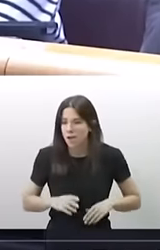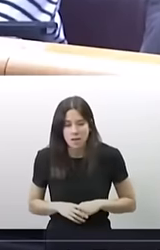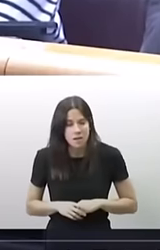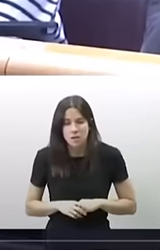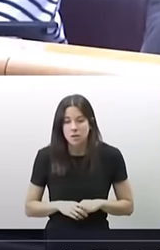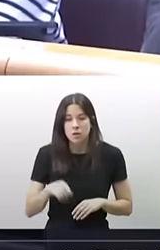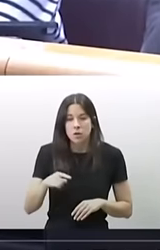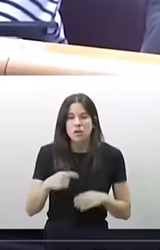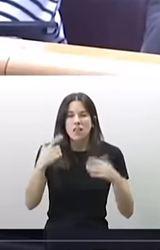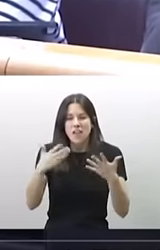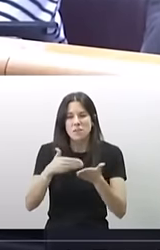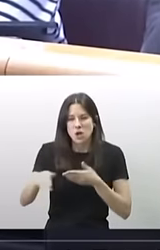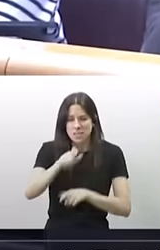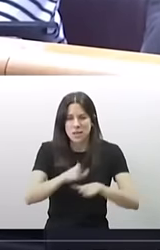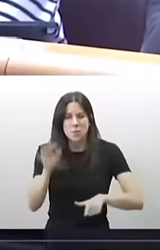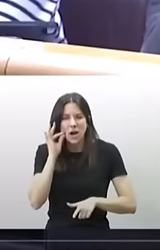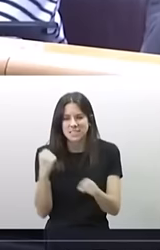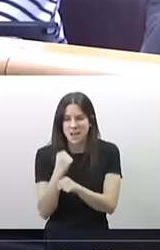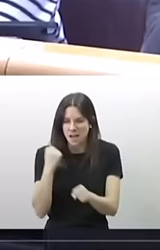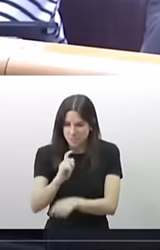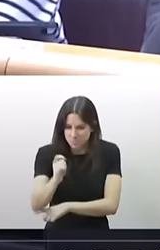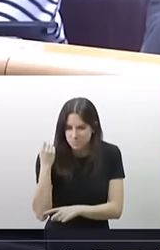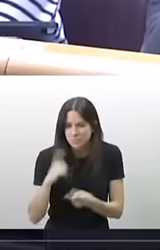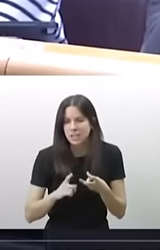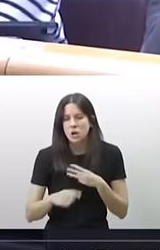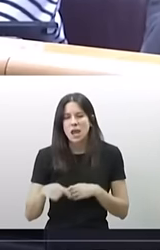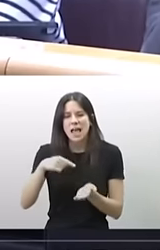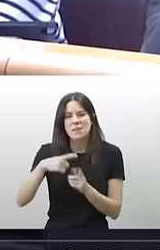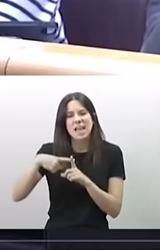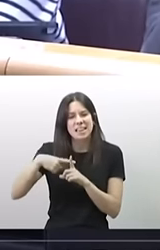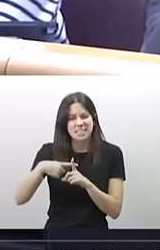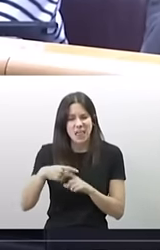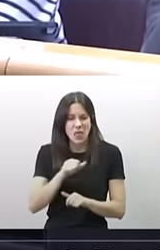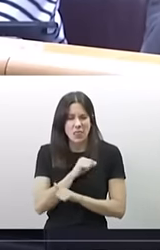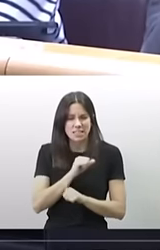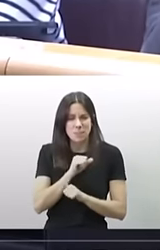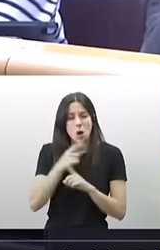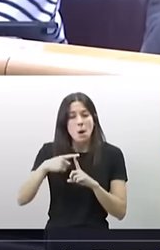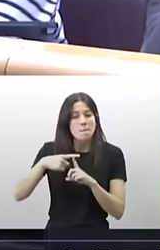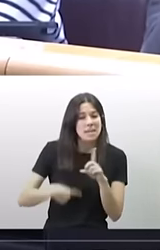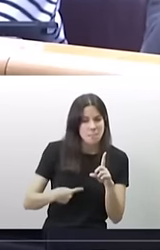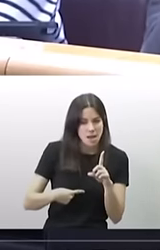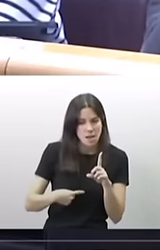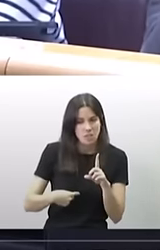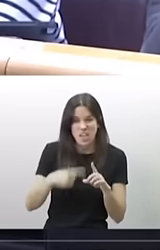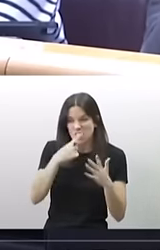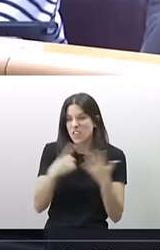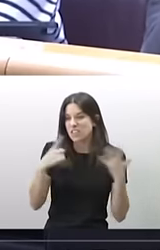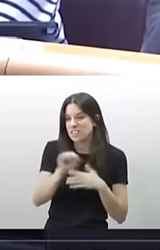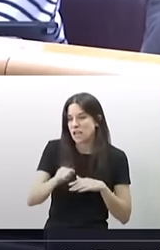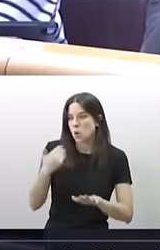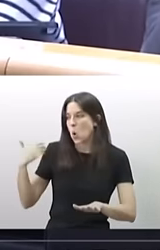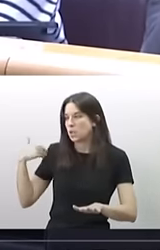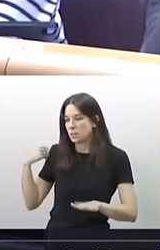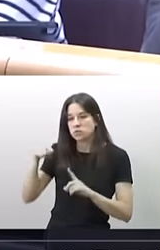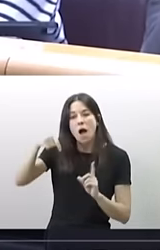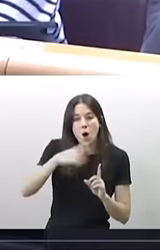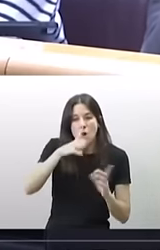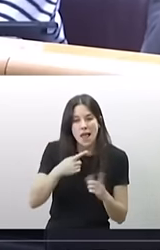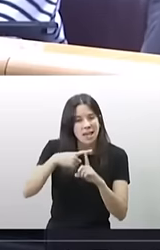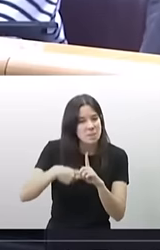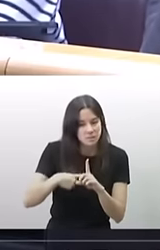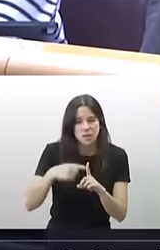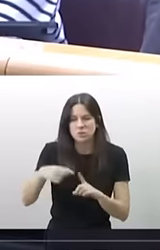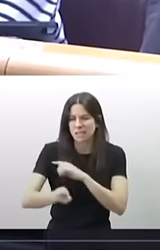10 millones de mujeres trabajando, con la tasa de desempleo más baja en los últimos 16 años. Así que sigan ustedes con su estrategia, sigan ustedes con su